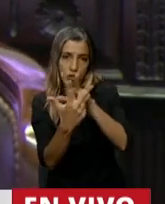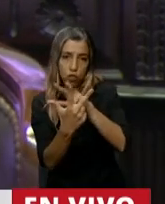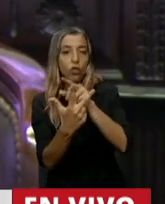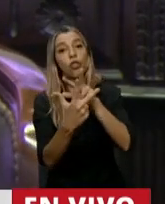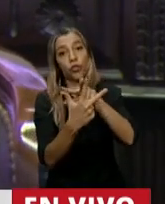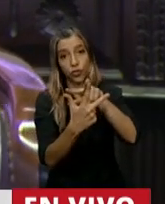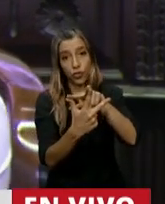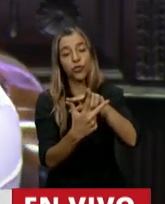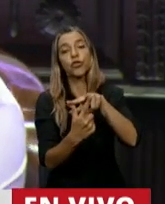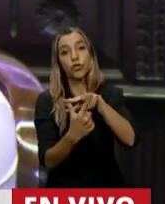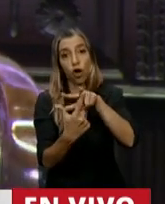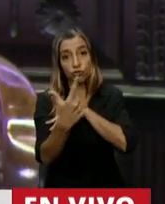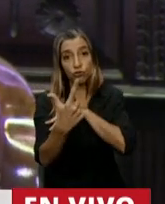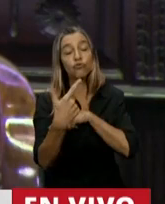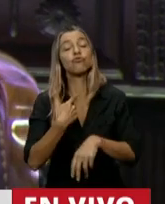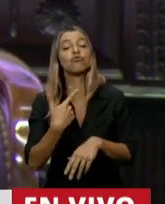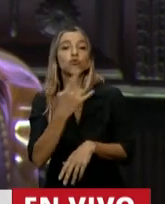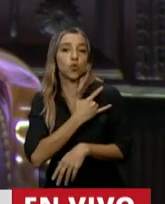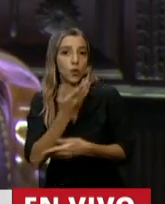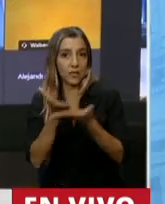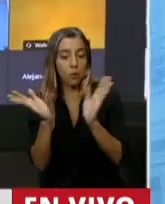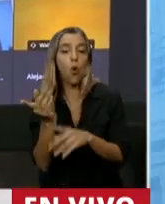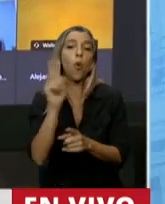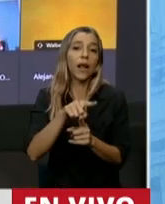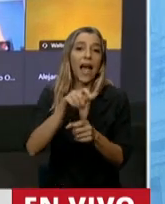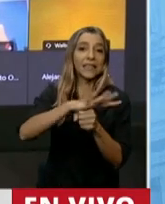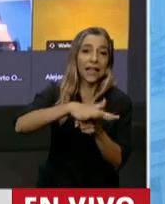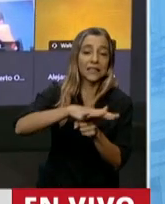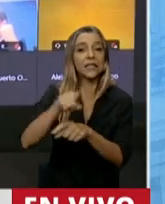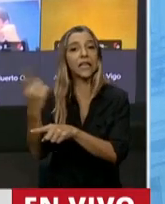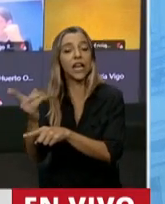pública, uno en Tandil, otro en Olavarría, uno estudia